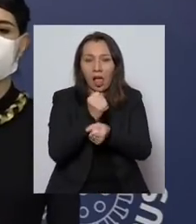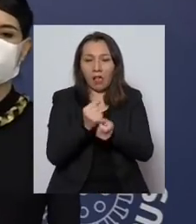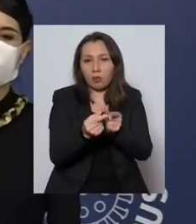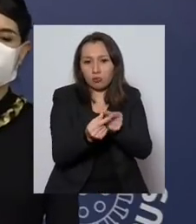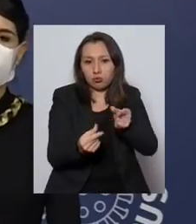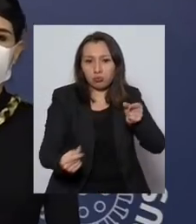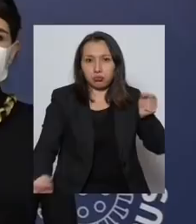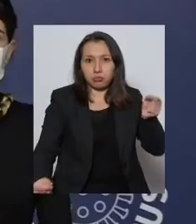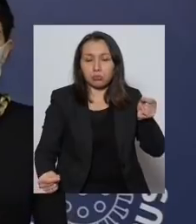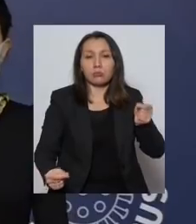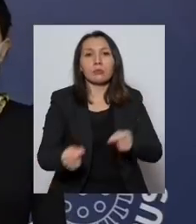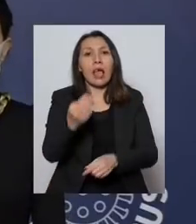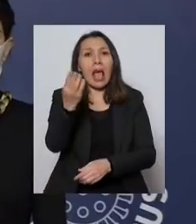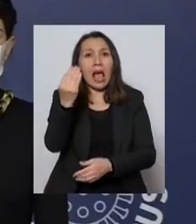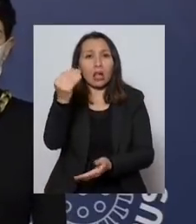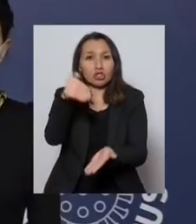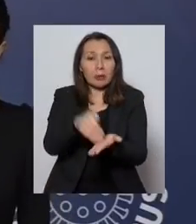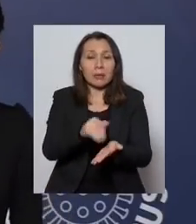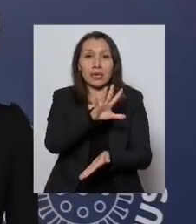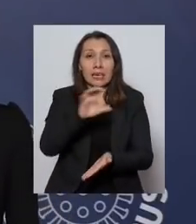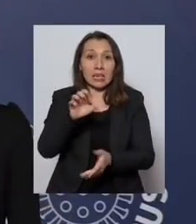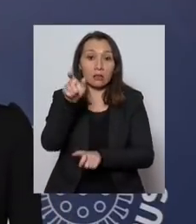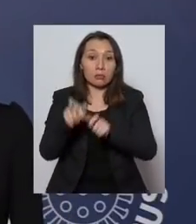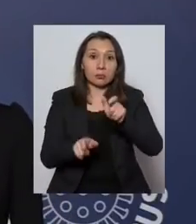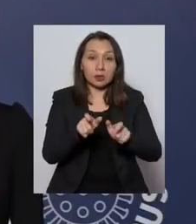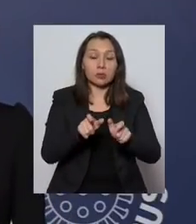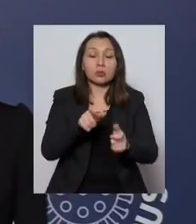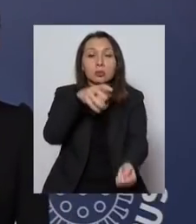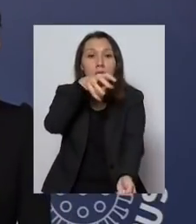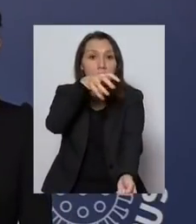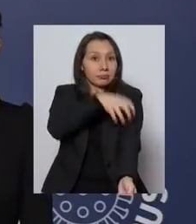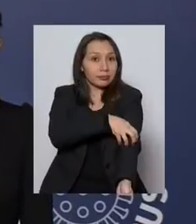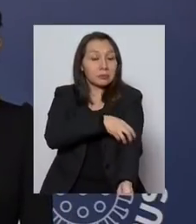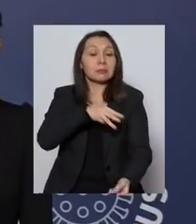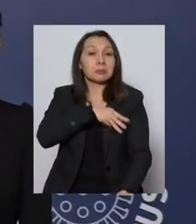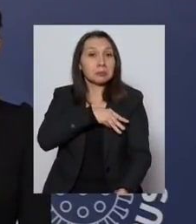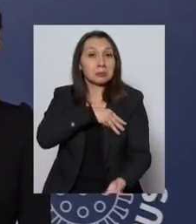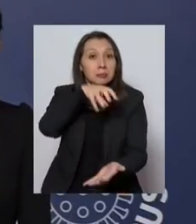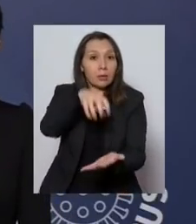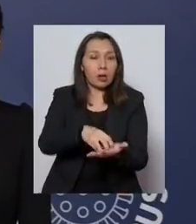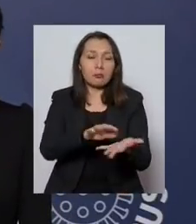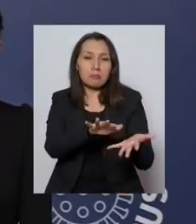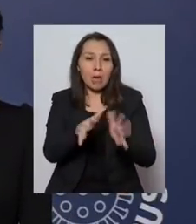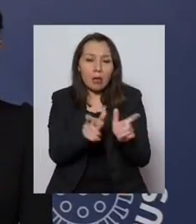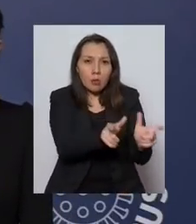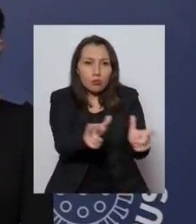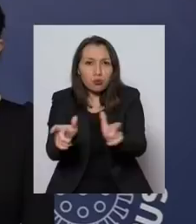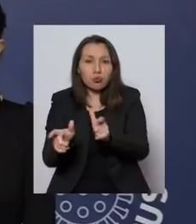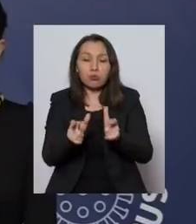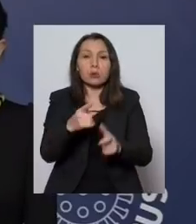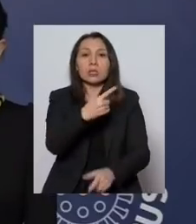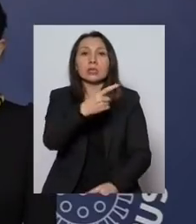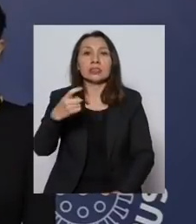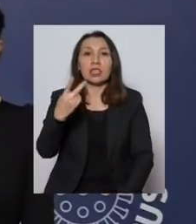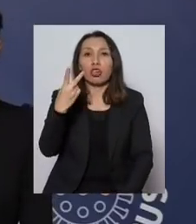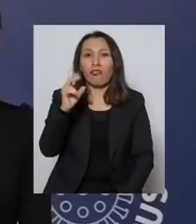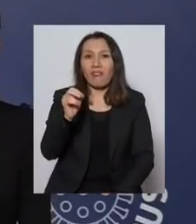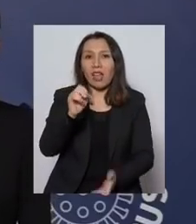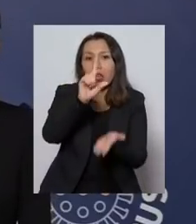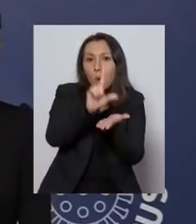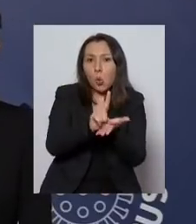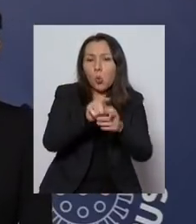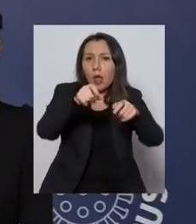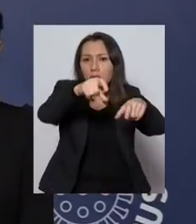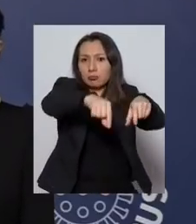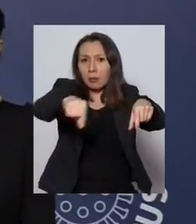del país. 14.500 de ellos en la región metropolitana, que cubren aproximadamente 120 puntos